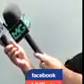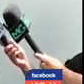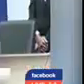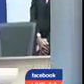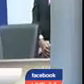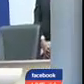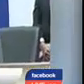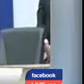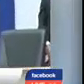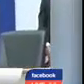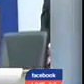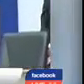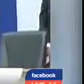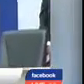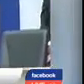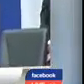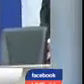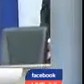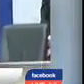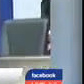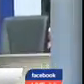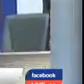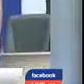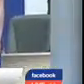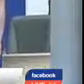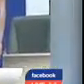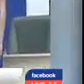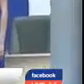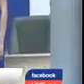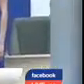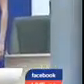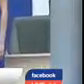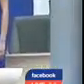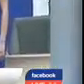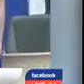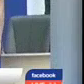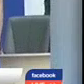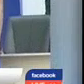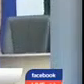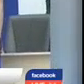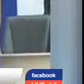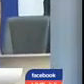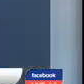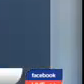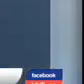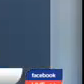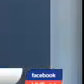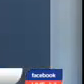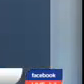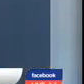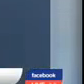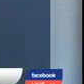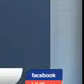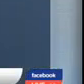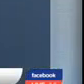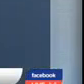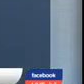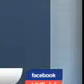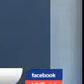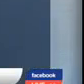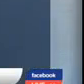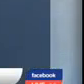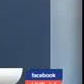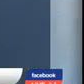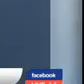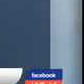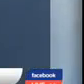Las propuestas de reforma a la Constitución que permitirían la reelección presidencial aún no llegan a la Asamblea Legislativa, pero el